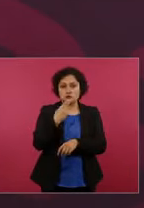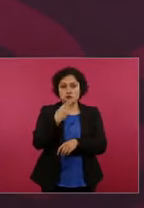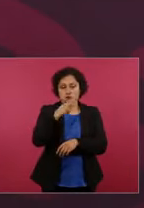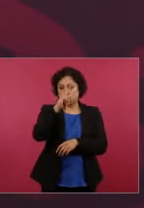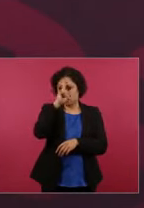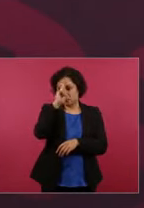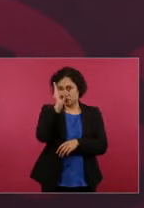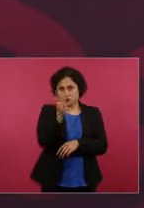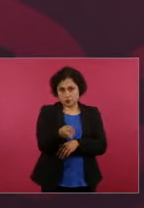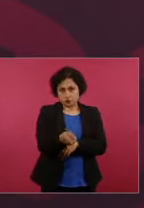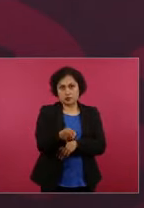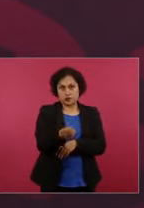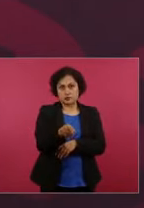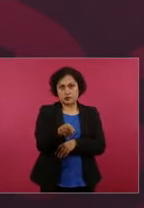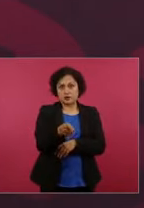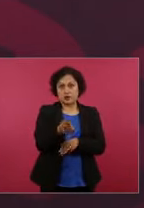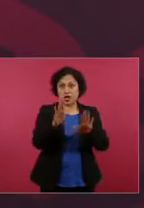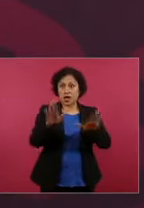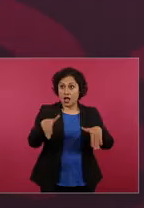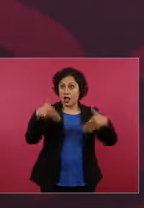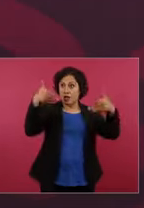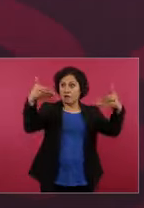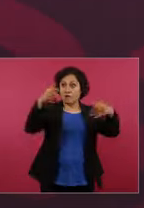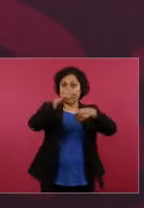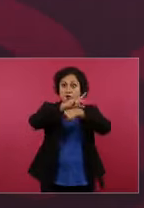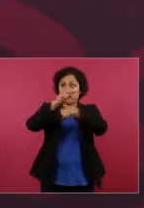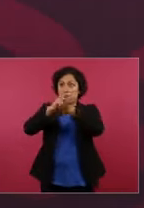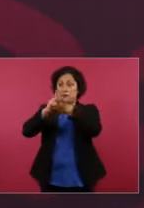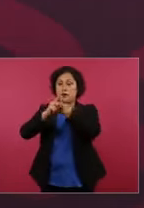de importación